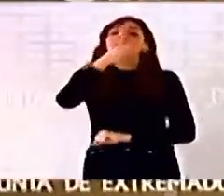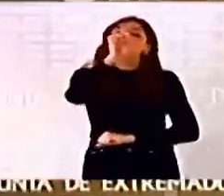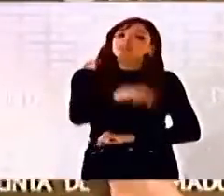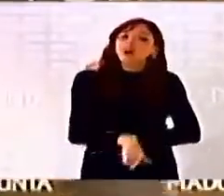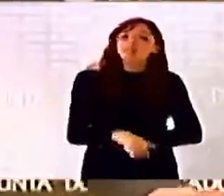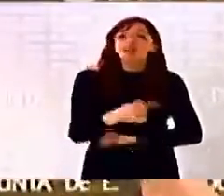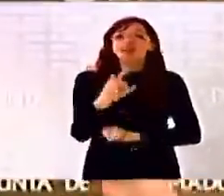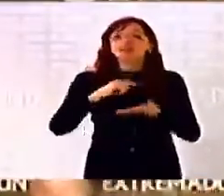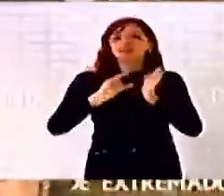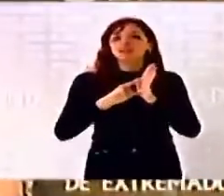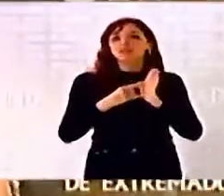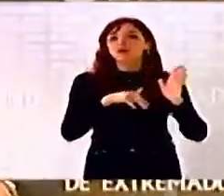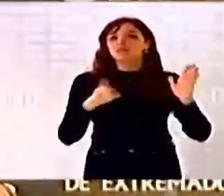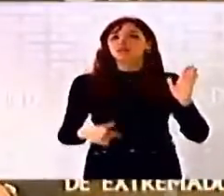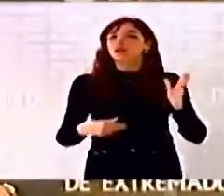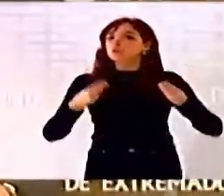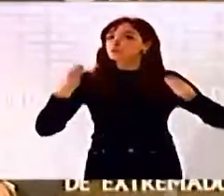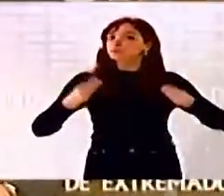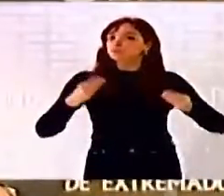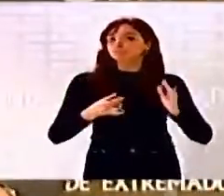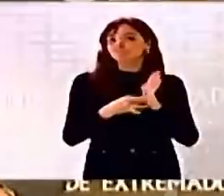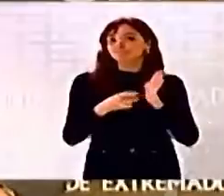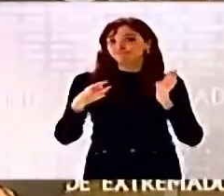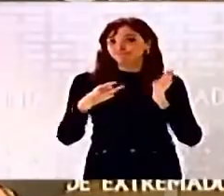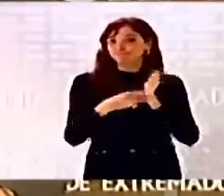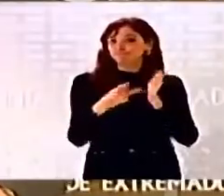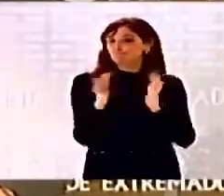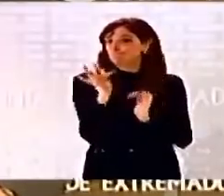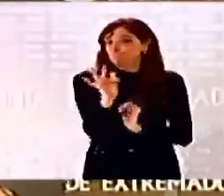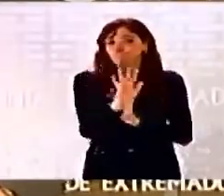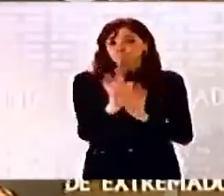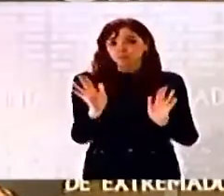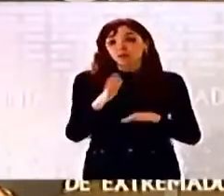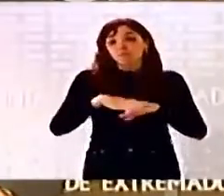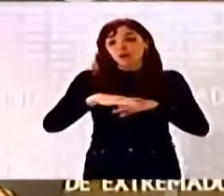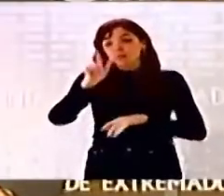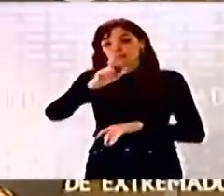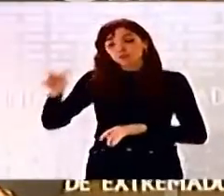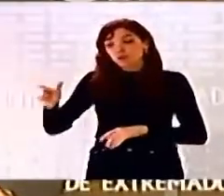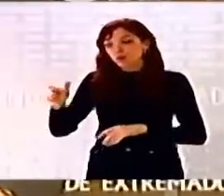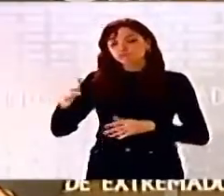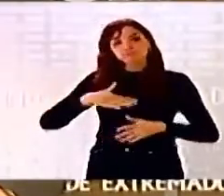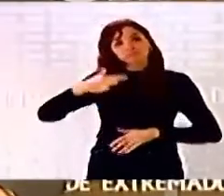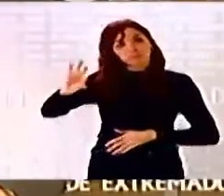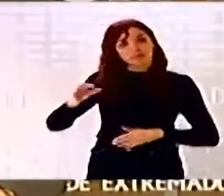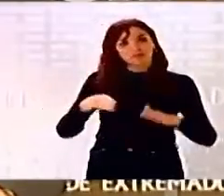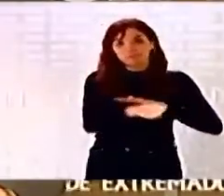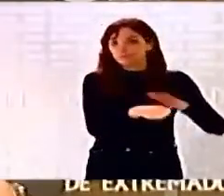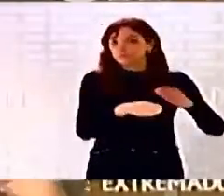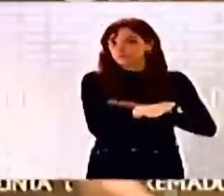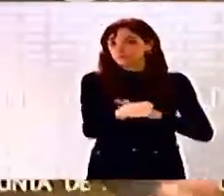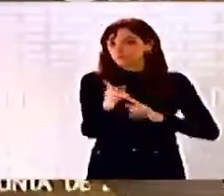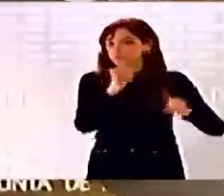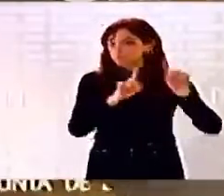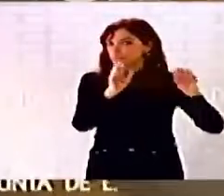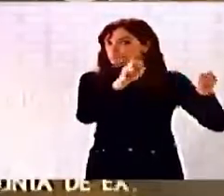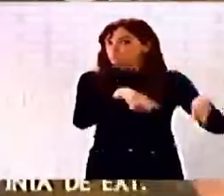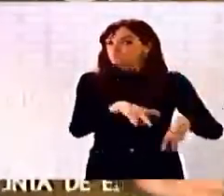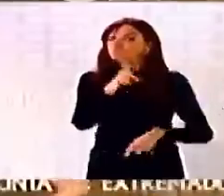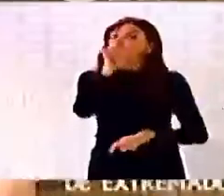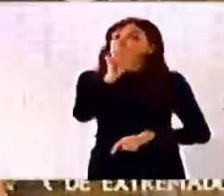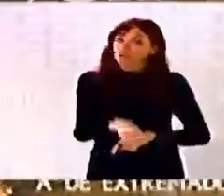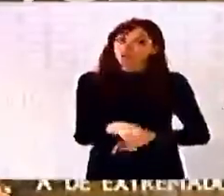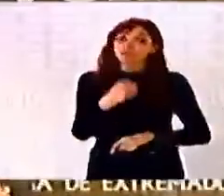de un buen sistema sanitario en condiciones óptimas para que se pueda utilizar y, por supuesto, también